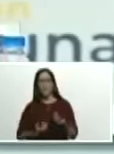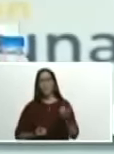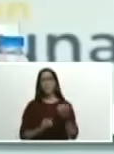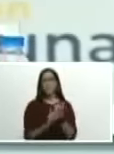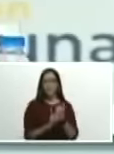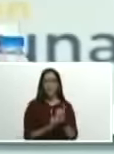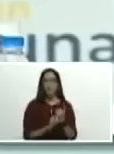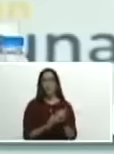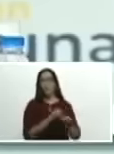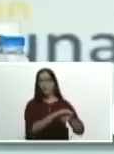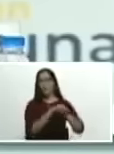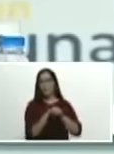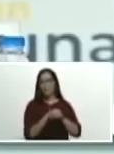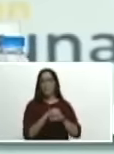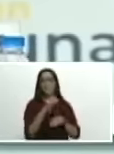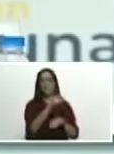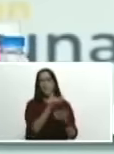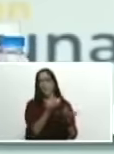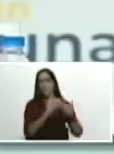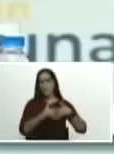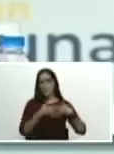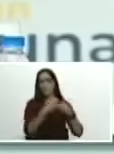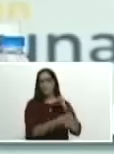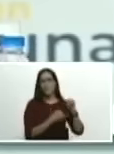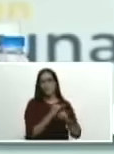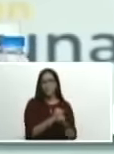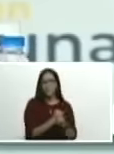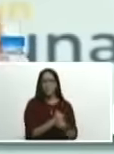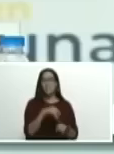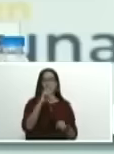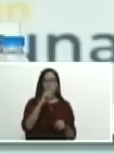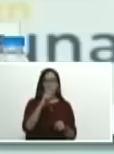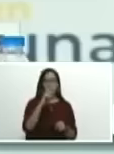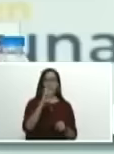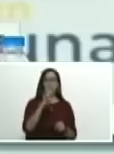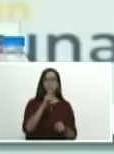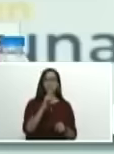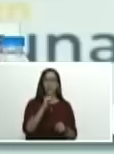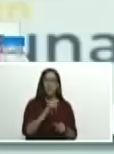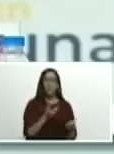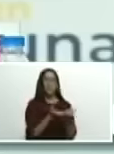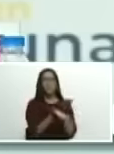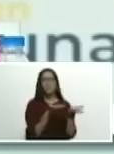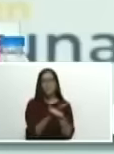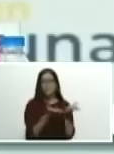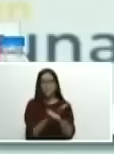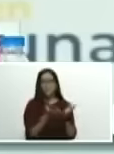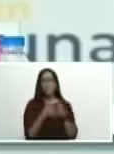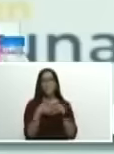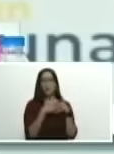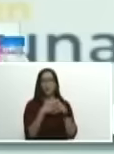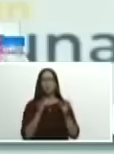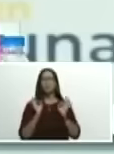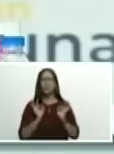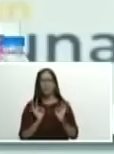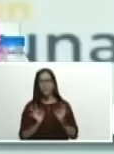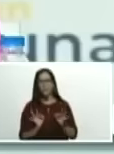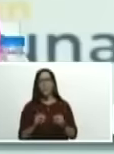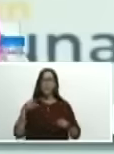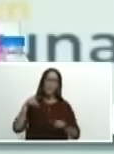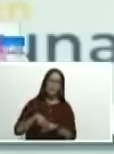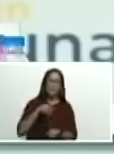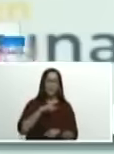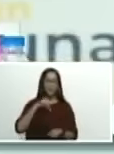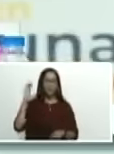grandes transnacionales, se ha puesto de lado de la ExxonMobil, y está al servicio del Pentágono justamente para agredir a